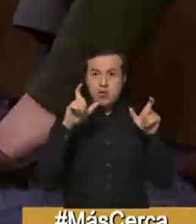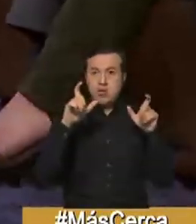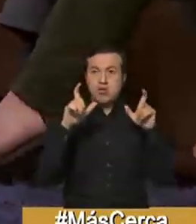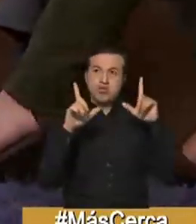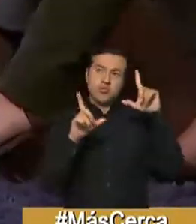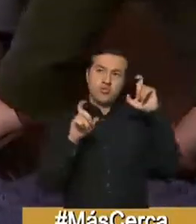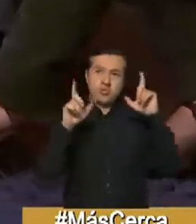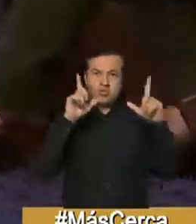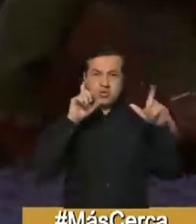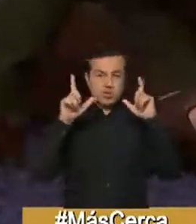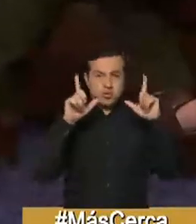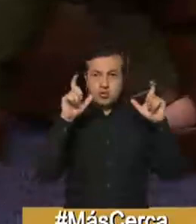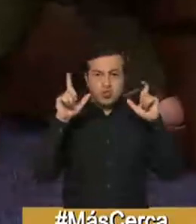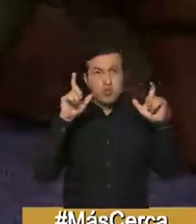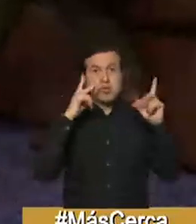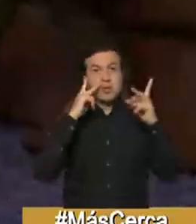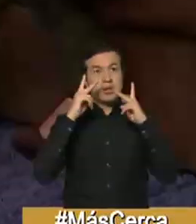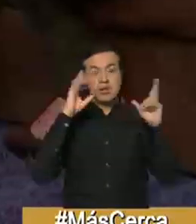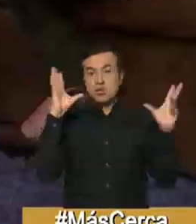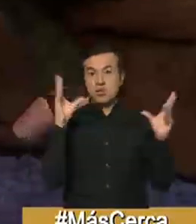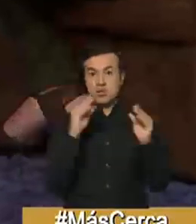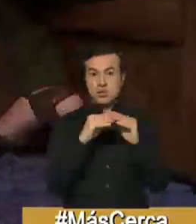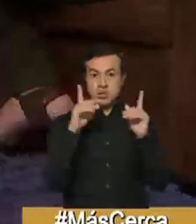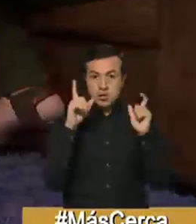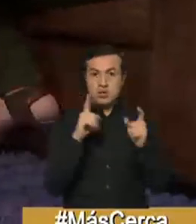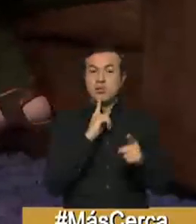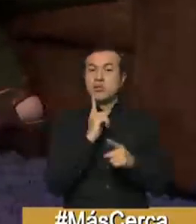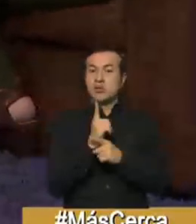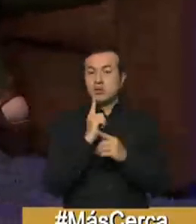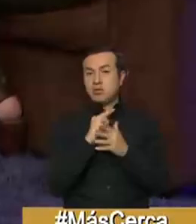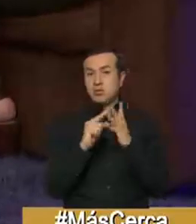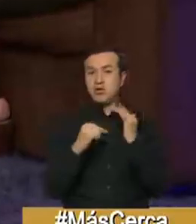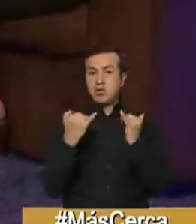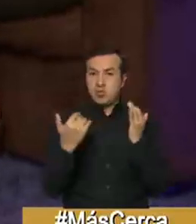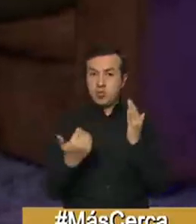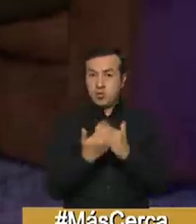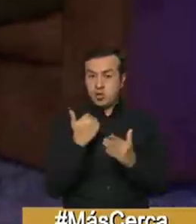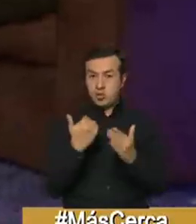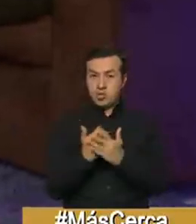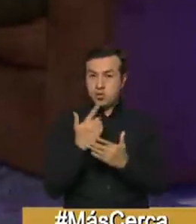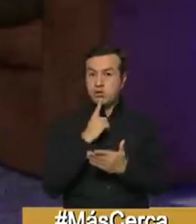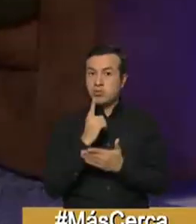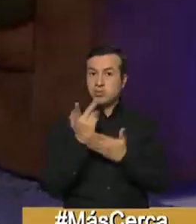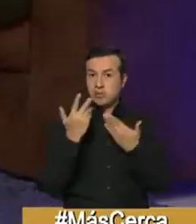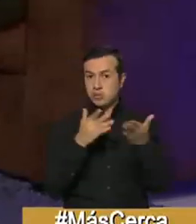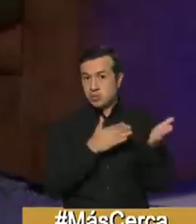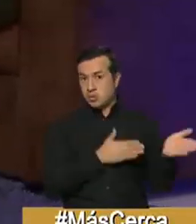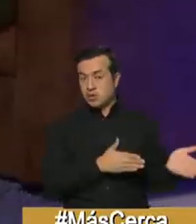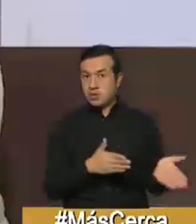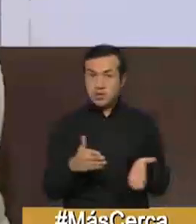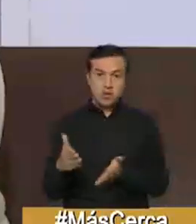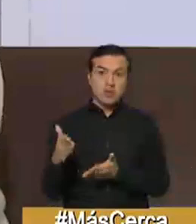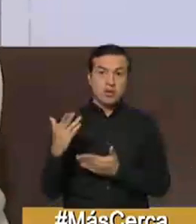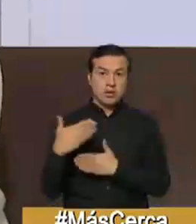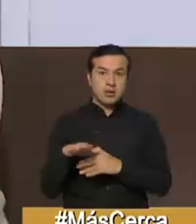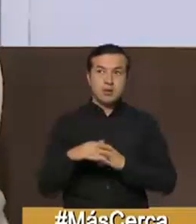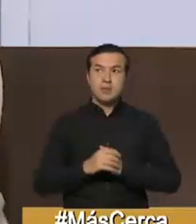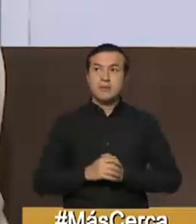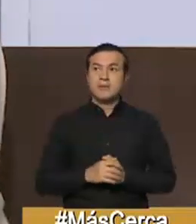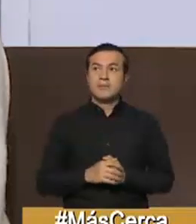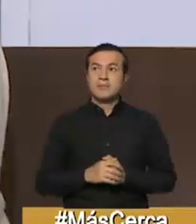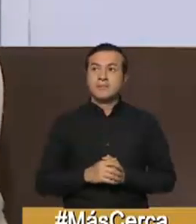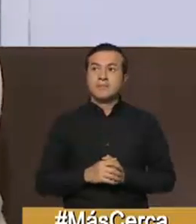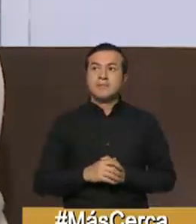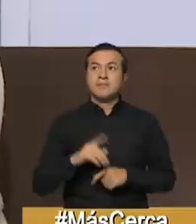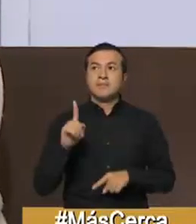árbol completo para poder apreciar todo el árbol, que esté en floración, que sea actual, o sea, de este verano, porque